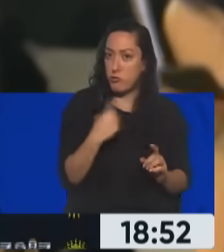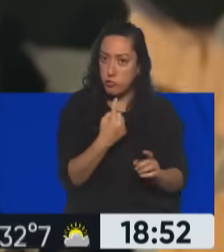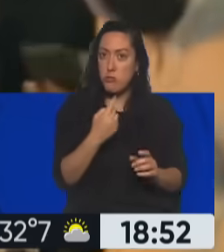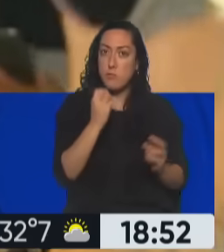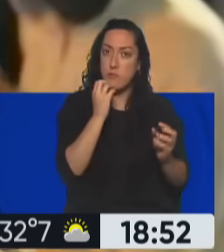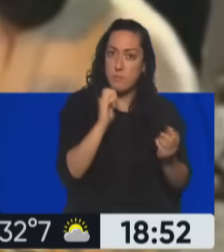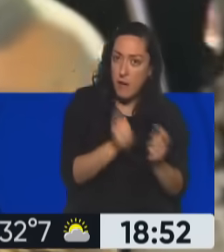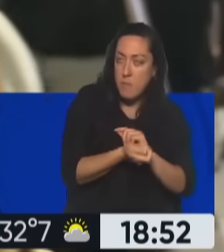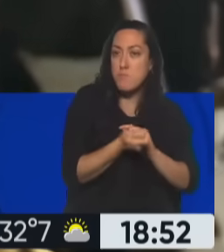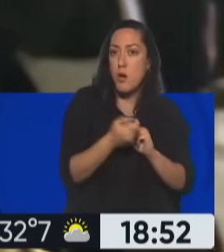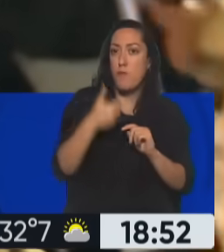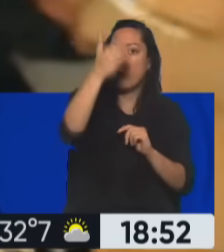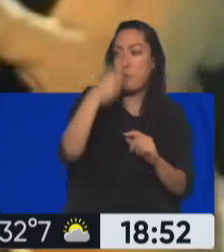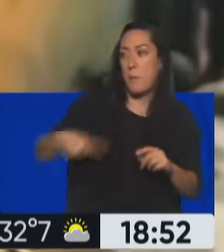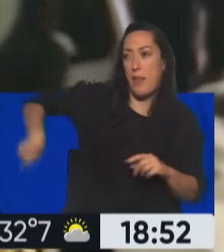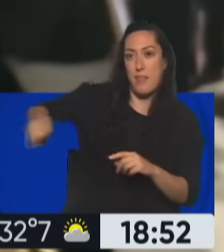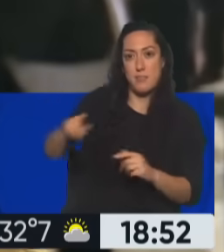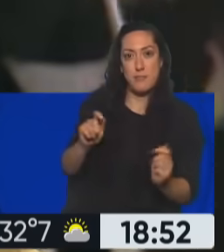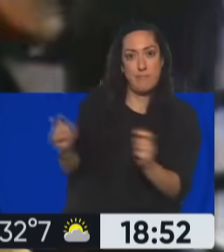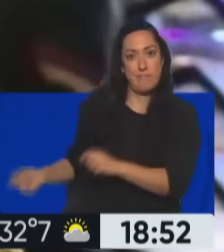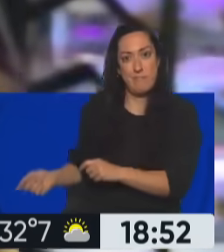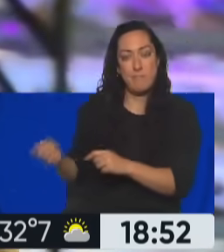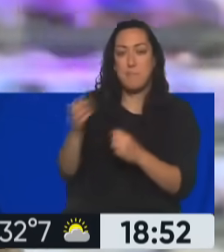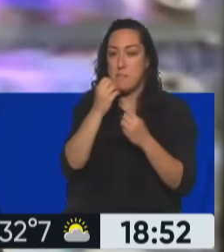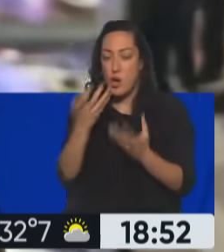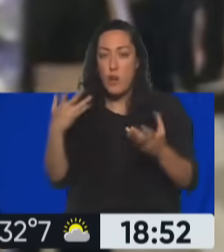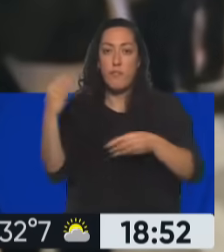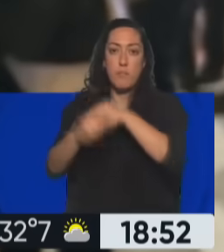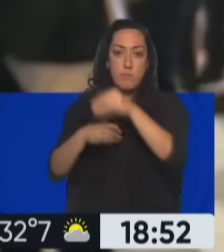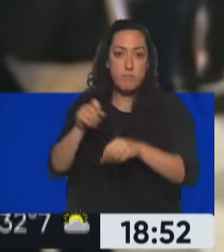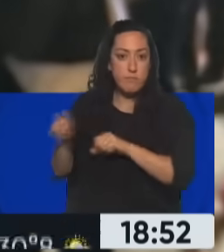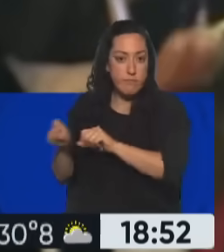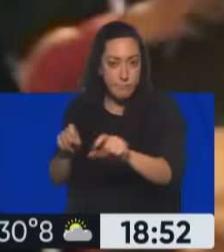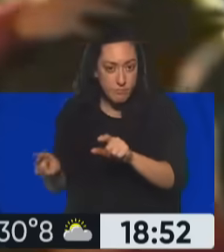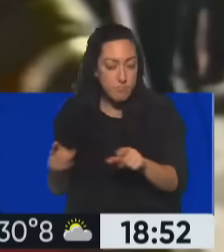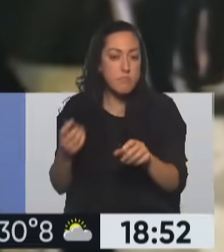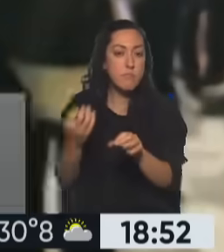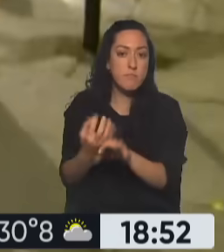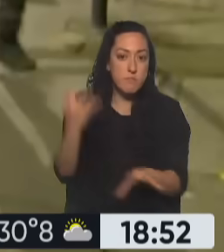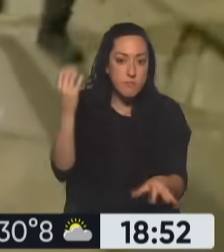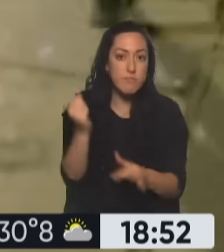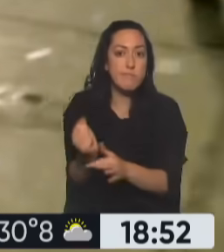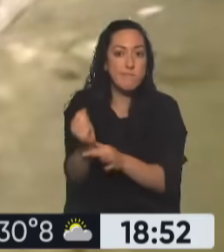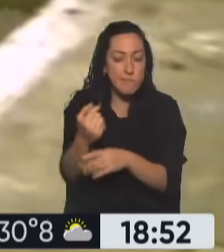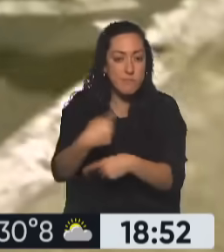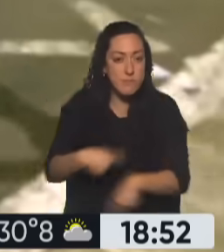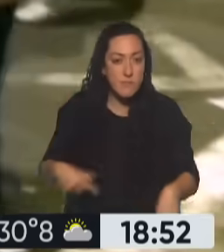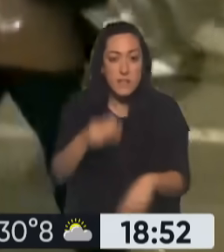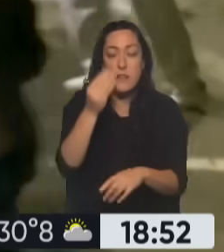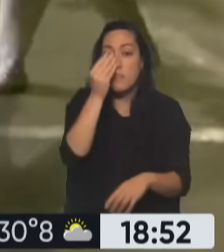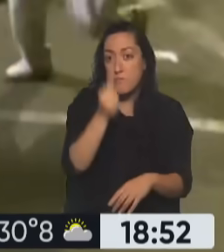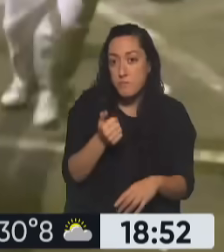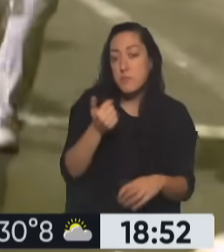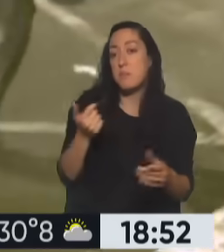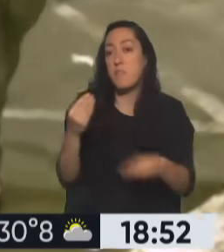país y puedan desarrollarse profesionalmente, con sus familias. Y quizás que estos fines de semana, sábado y domingo, puedan pasar en familia.